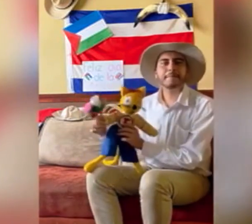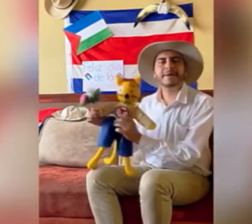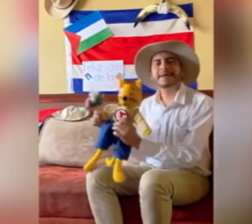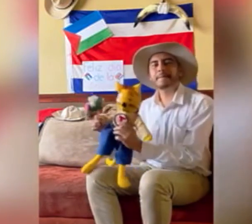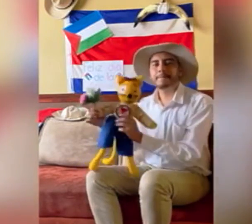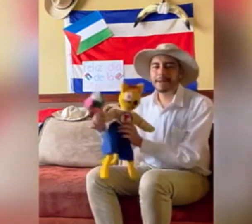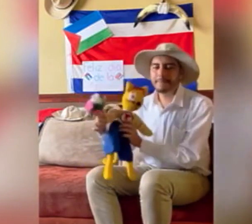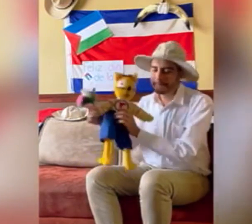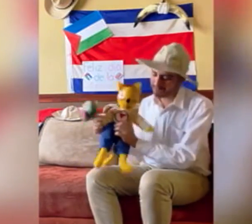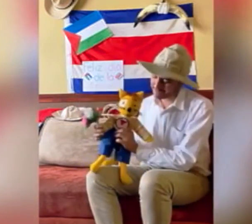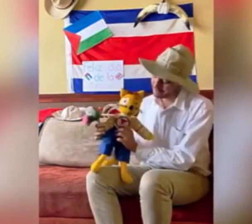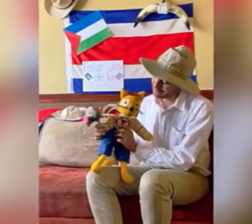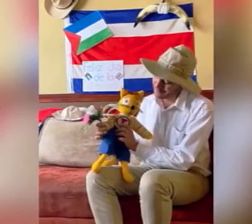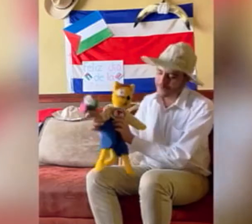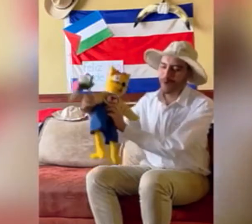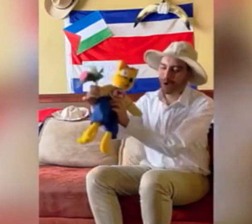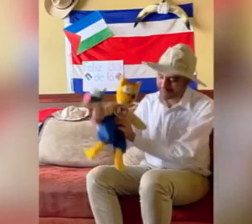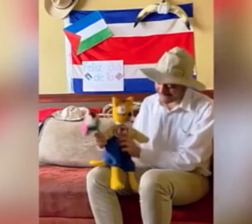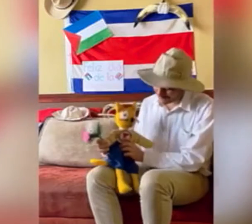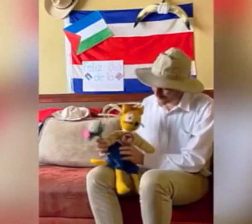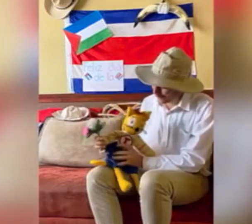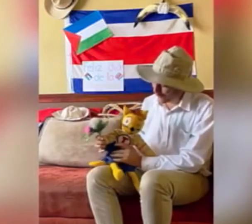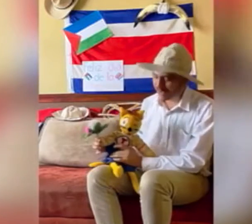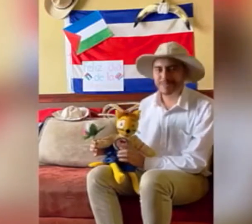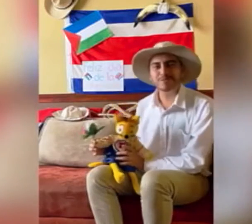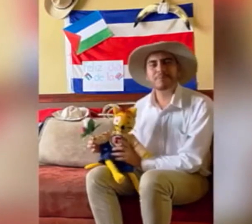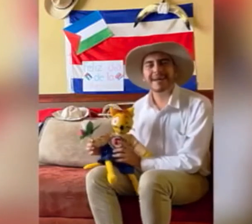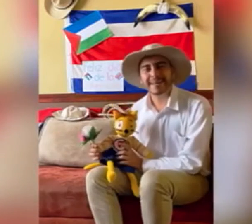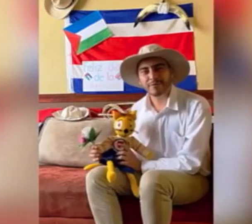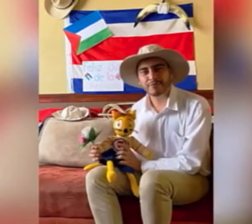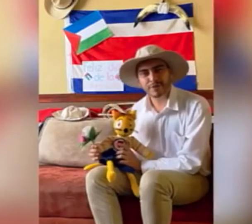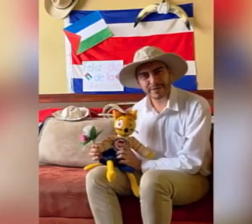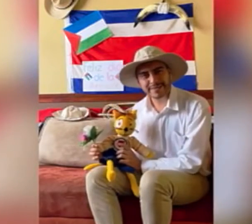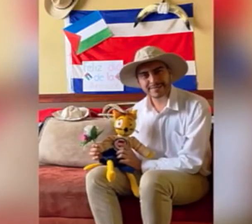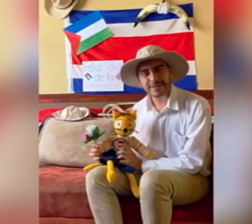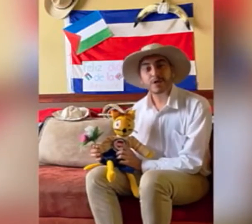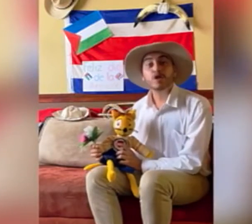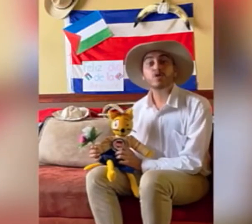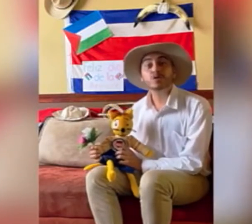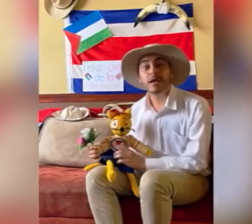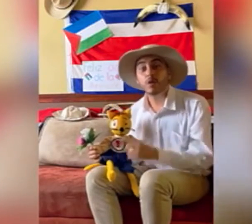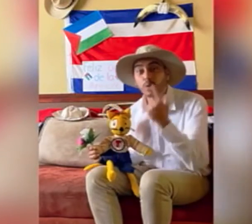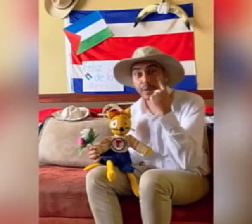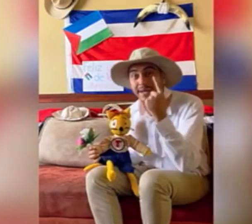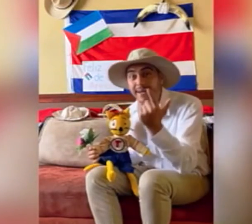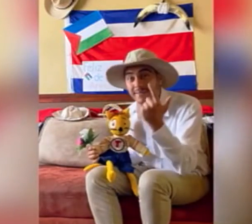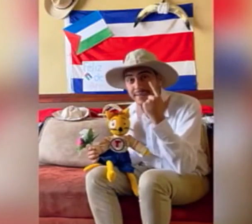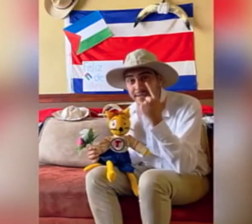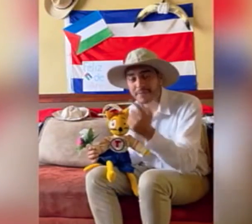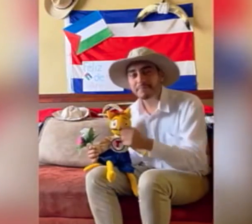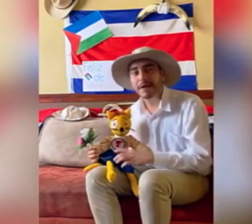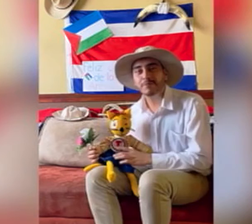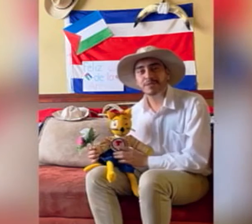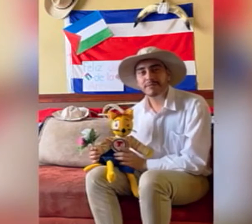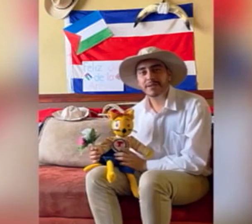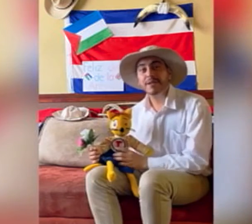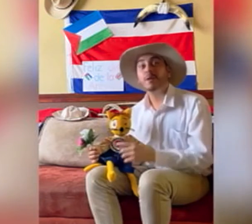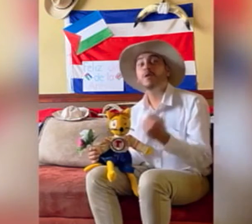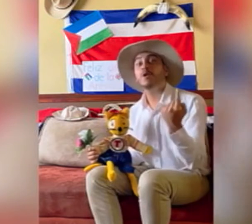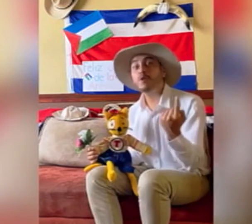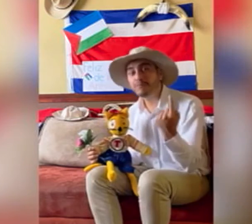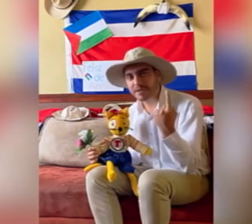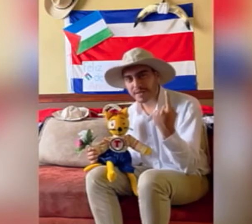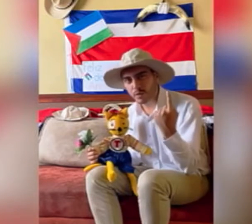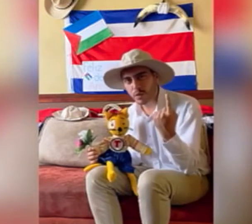Pam, pam, pam, pam, pam. No, Tatou, eso es un baile con flores. Nous allons regarder, vamos a